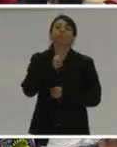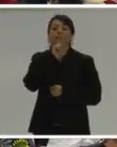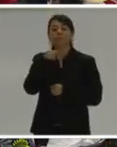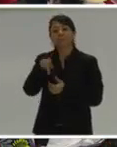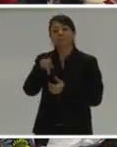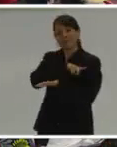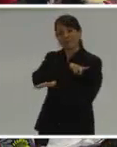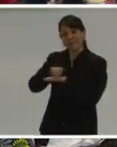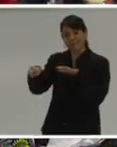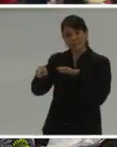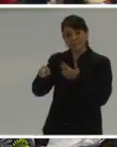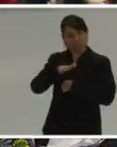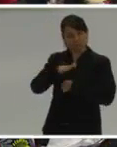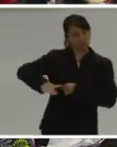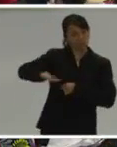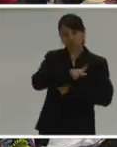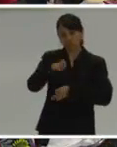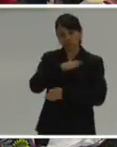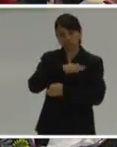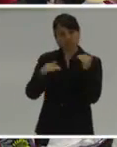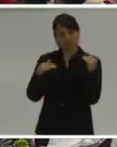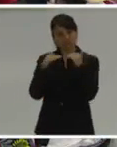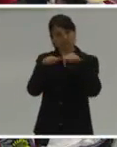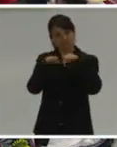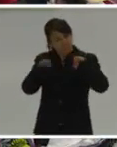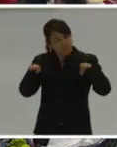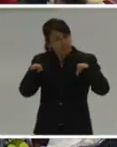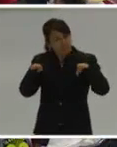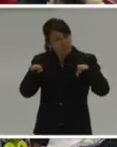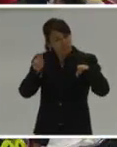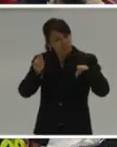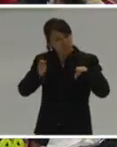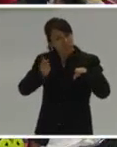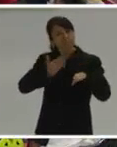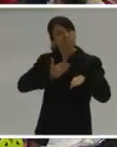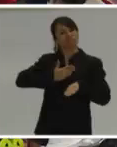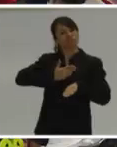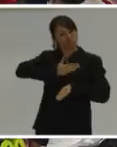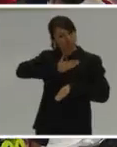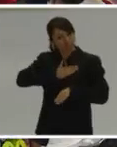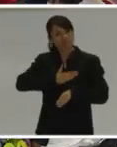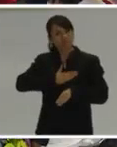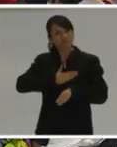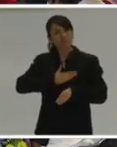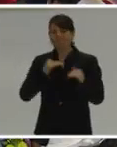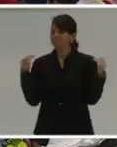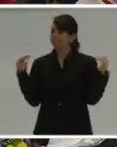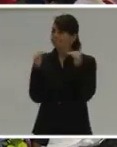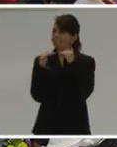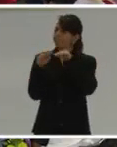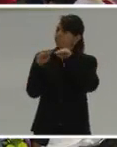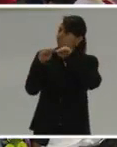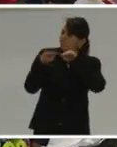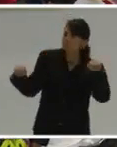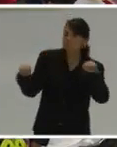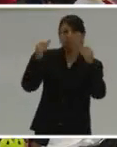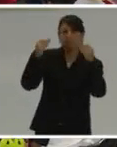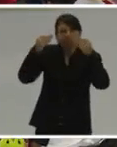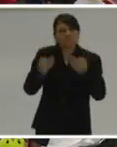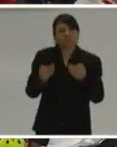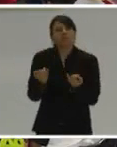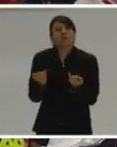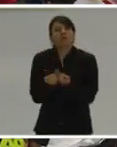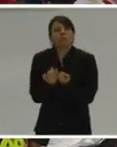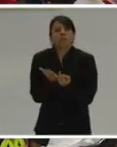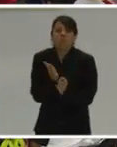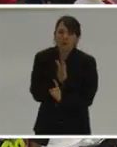derecho democrático, ¿sí? Justicia, igualdad, condiciones de igualdad.